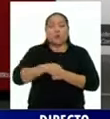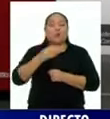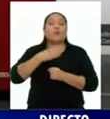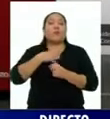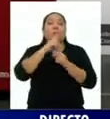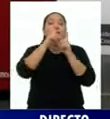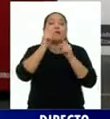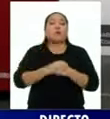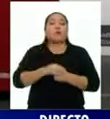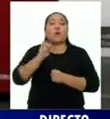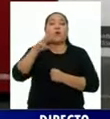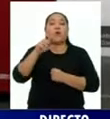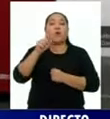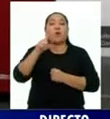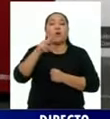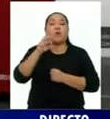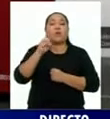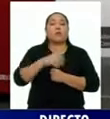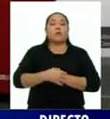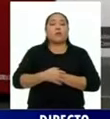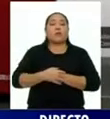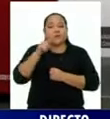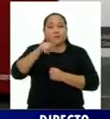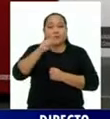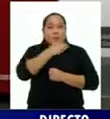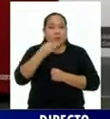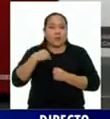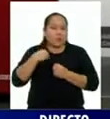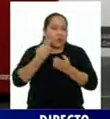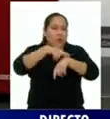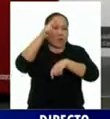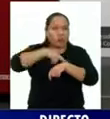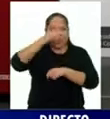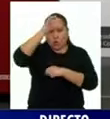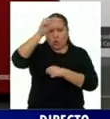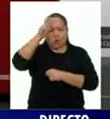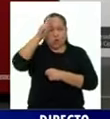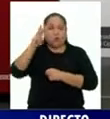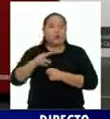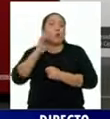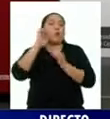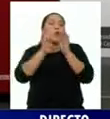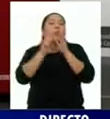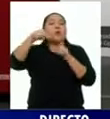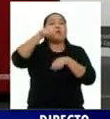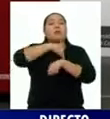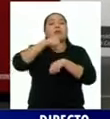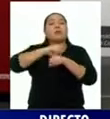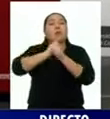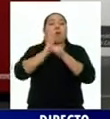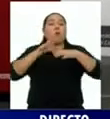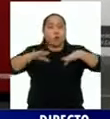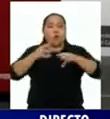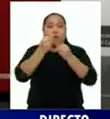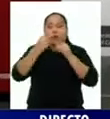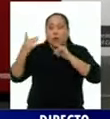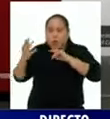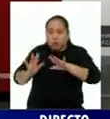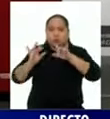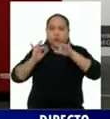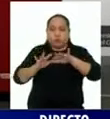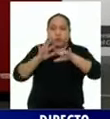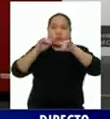y Finanzas, Waldo Mendoza. Ministro, en regiones como el Cusco se han realizado durante la pandemia varias movilizaciones en